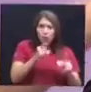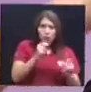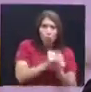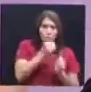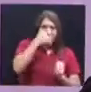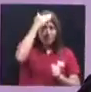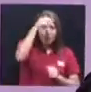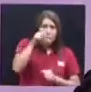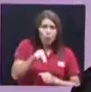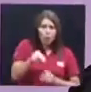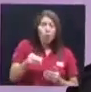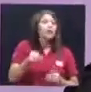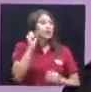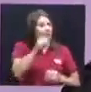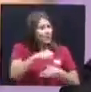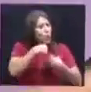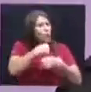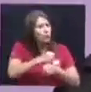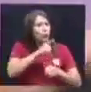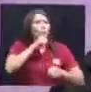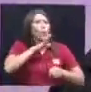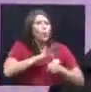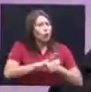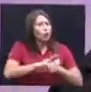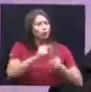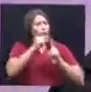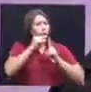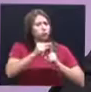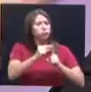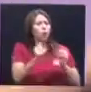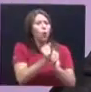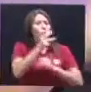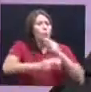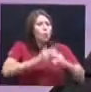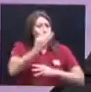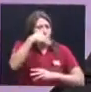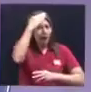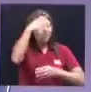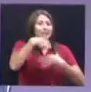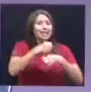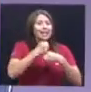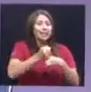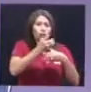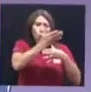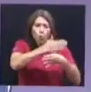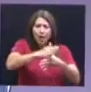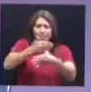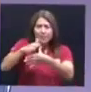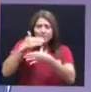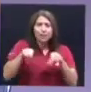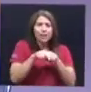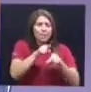comprometió palabra con el mundo árabe y se hizo una división y se hizo un